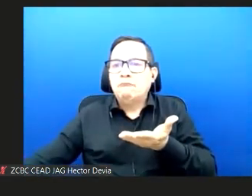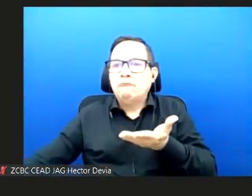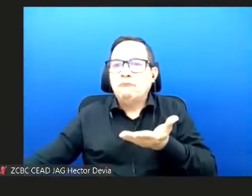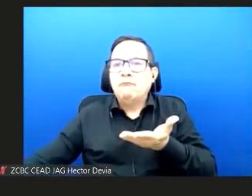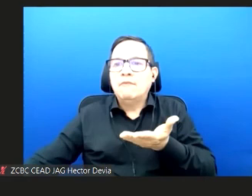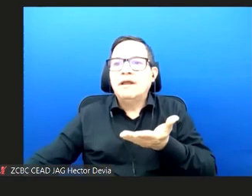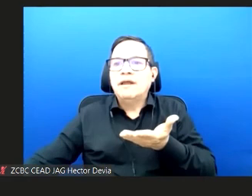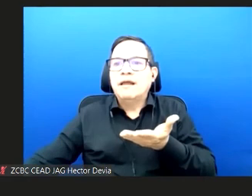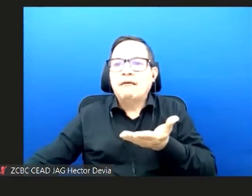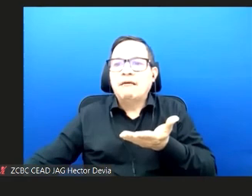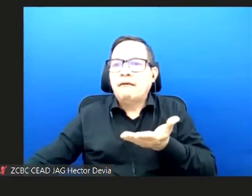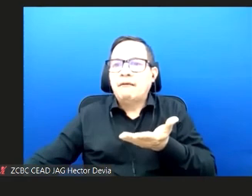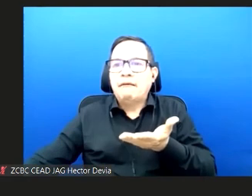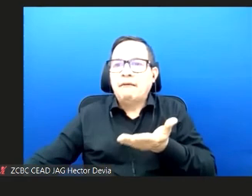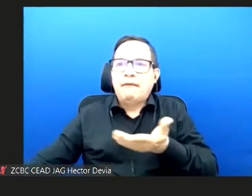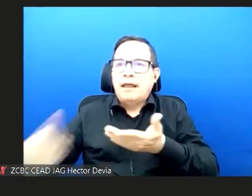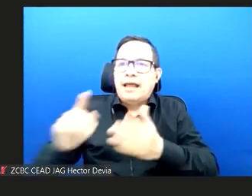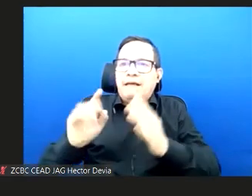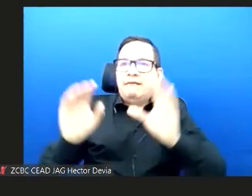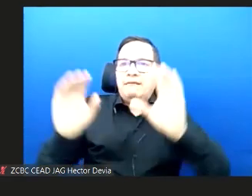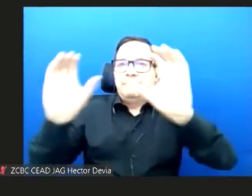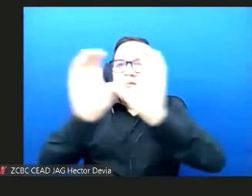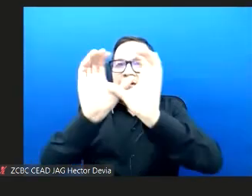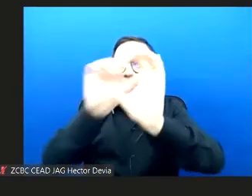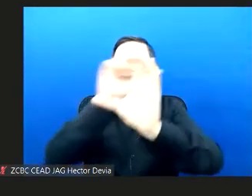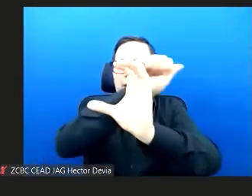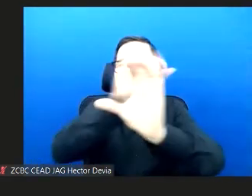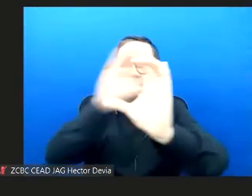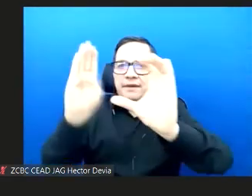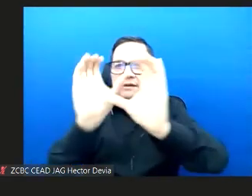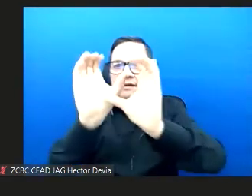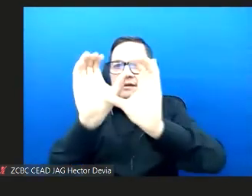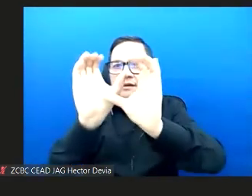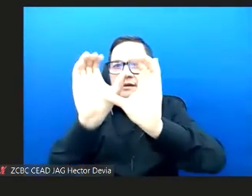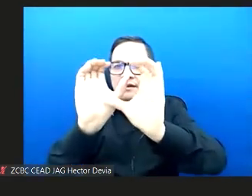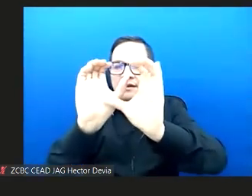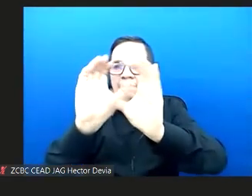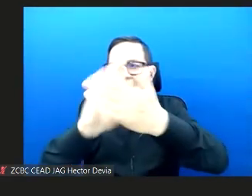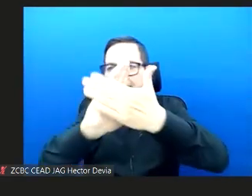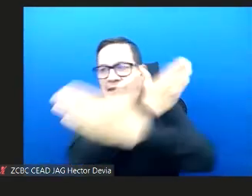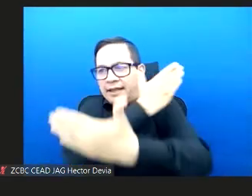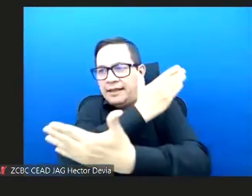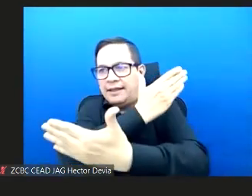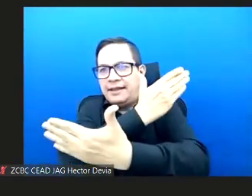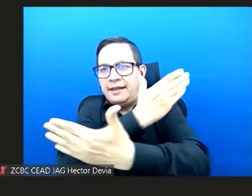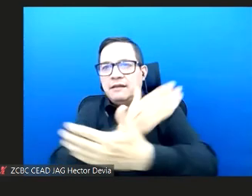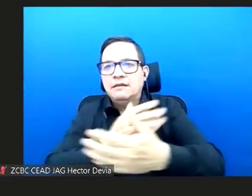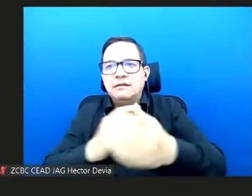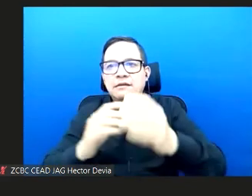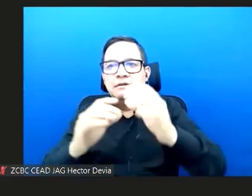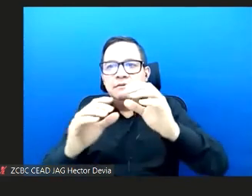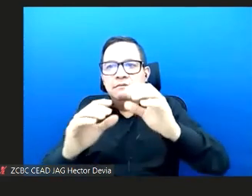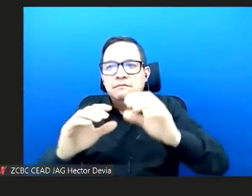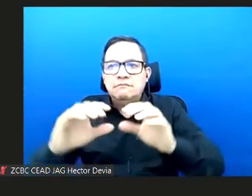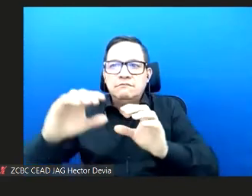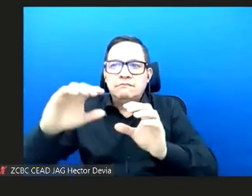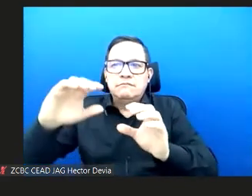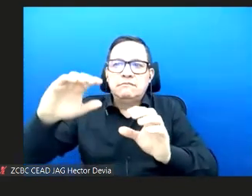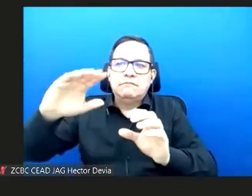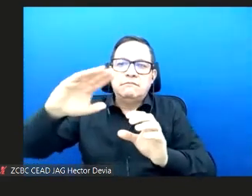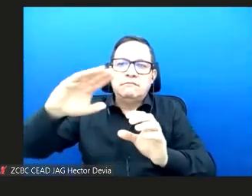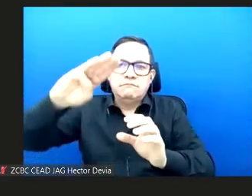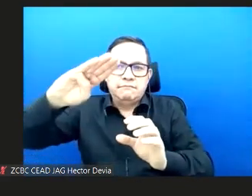intersección ni esta intersección. Necesito que me lo coloquen o en palabritas o en lo simbólico. Claro que ahí lo